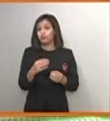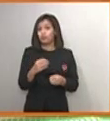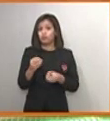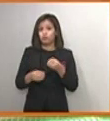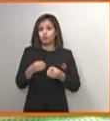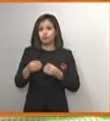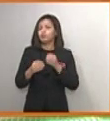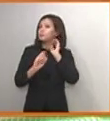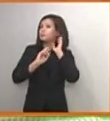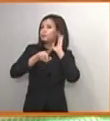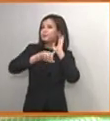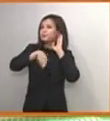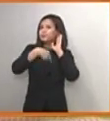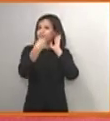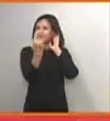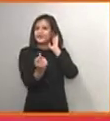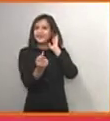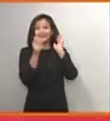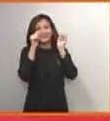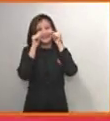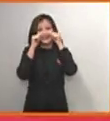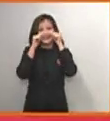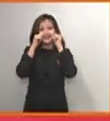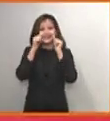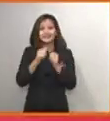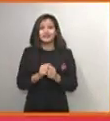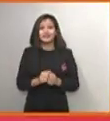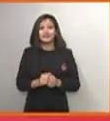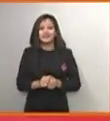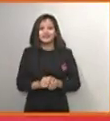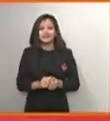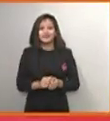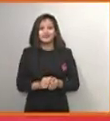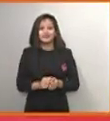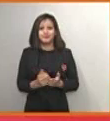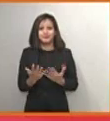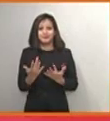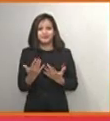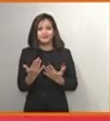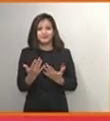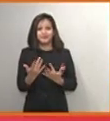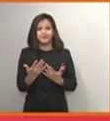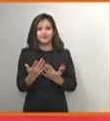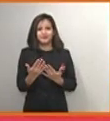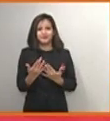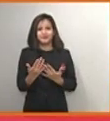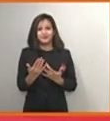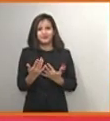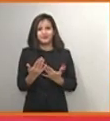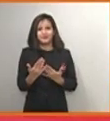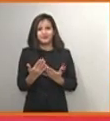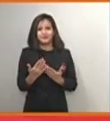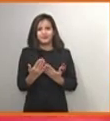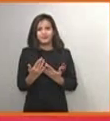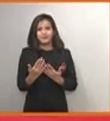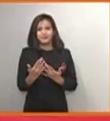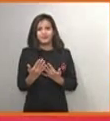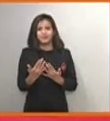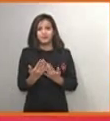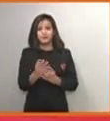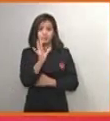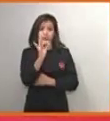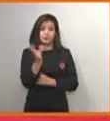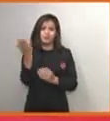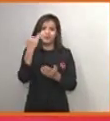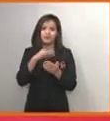número favorecido para esta tarde es, atentos y mucha suerte, porque este es el